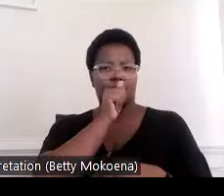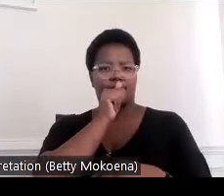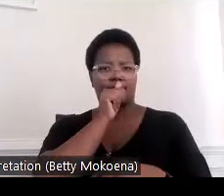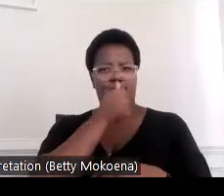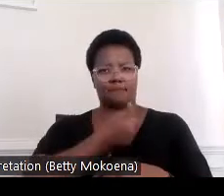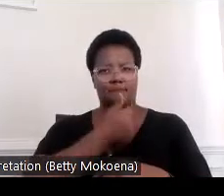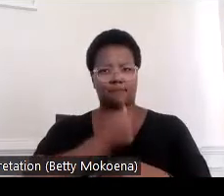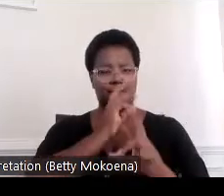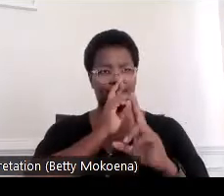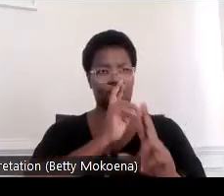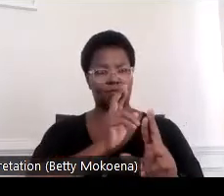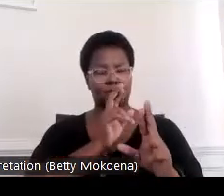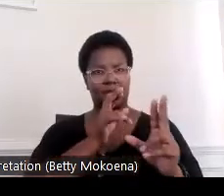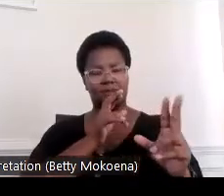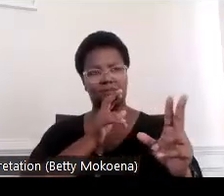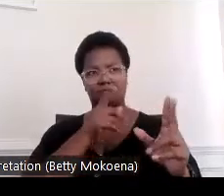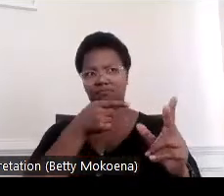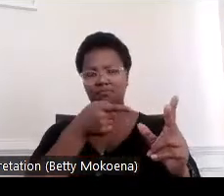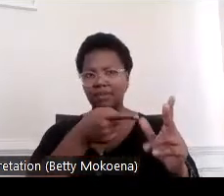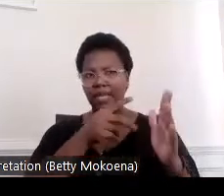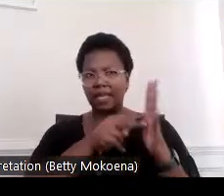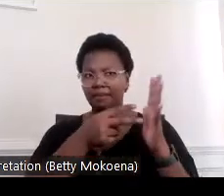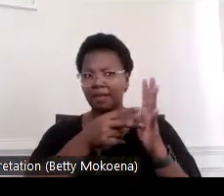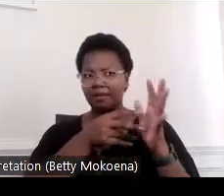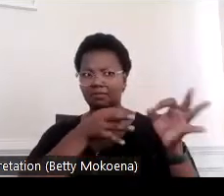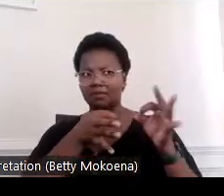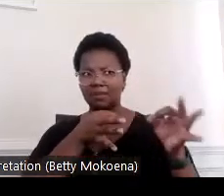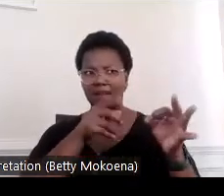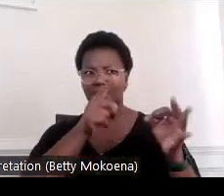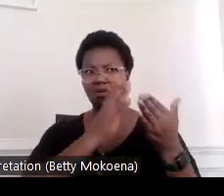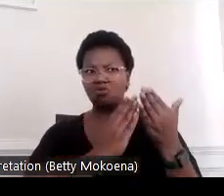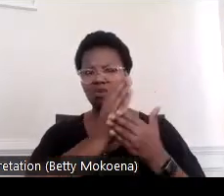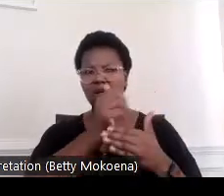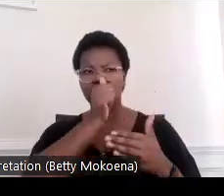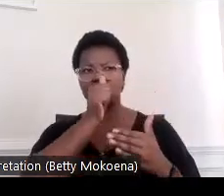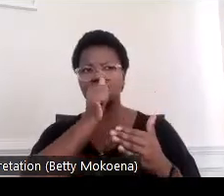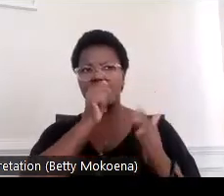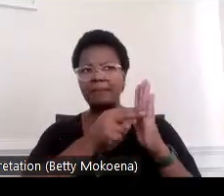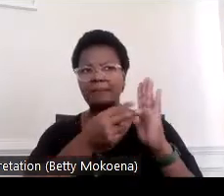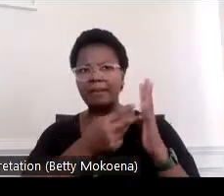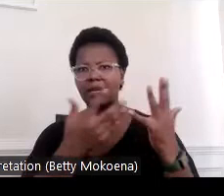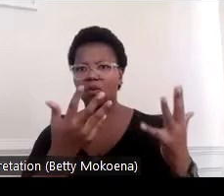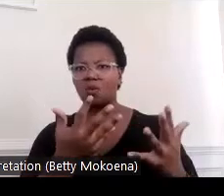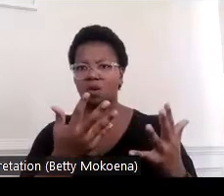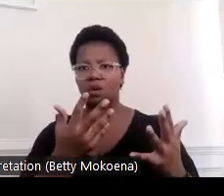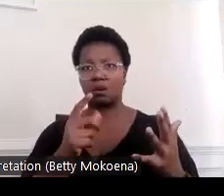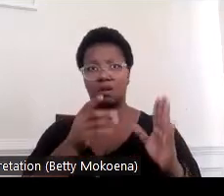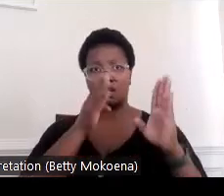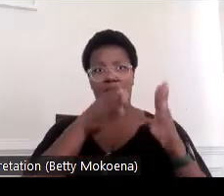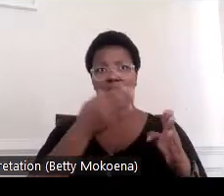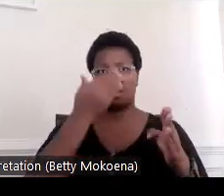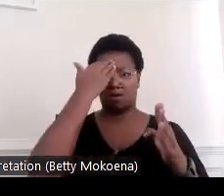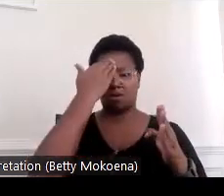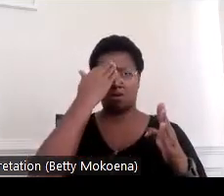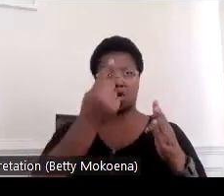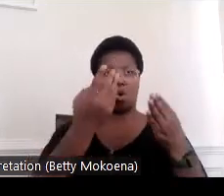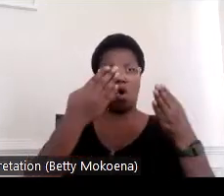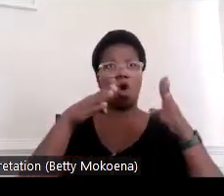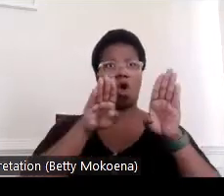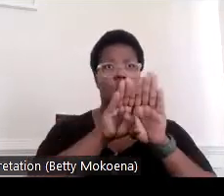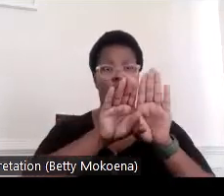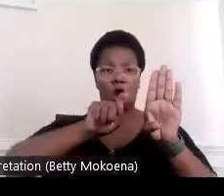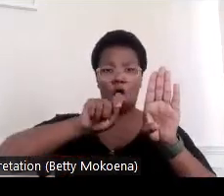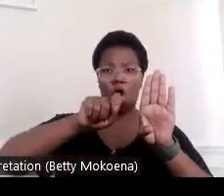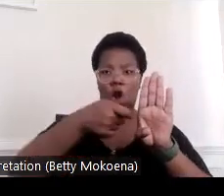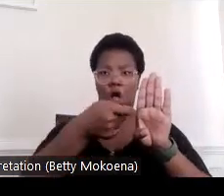será que alguien le ha explicado a este individuo su derecho que ellos tienen derecho a privacidad será que ellos saben que pueden cerrar